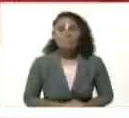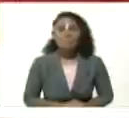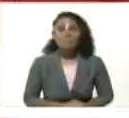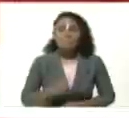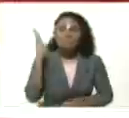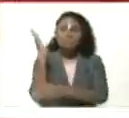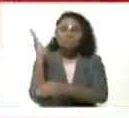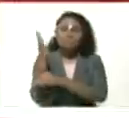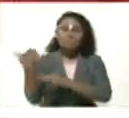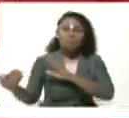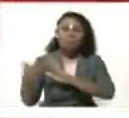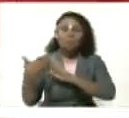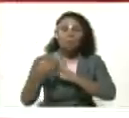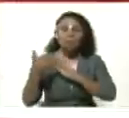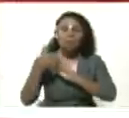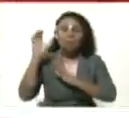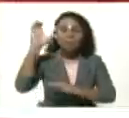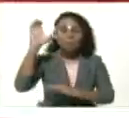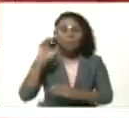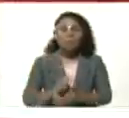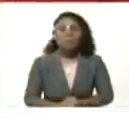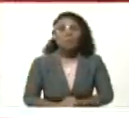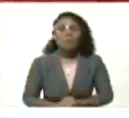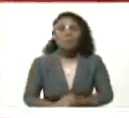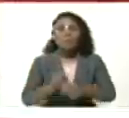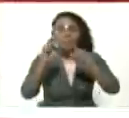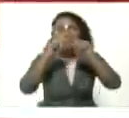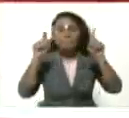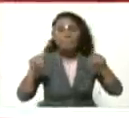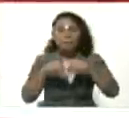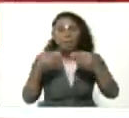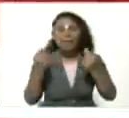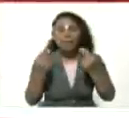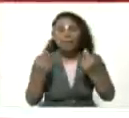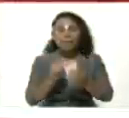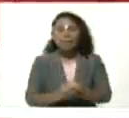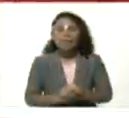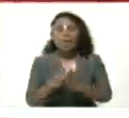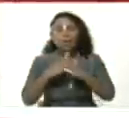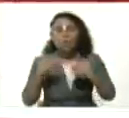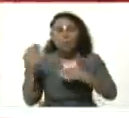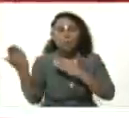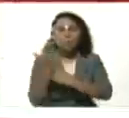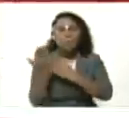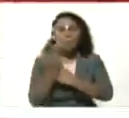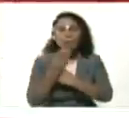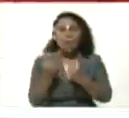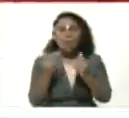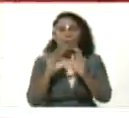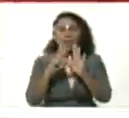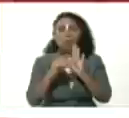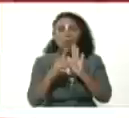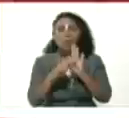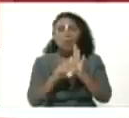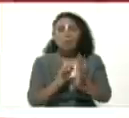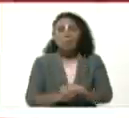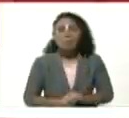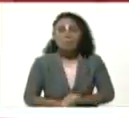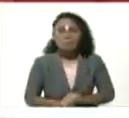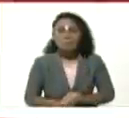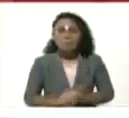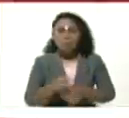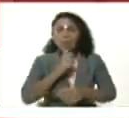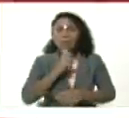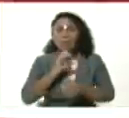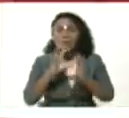Sanciones contra el país. Marco económico. Todas las sanciones y la plata que nos han robado. El oro que nos